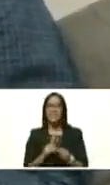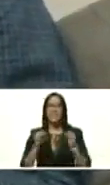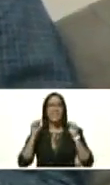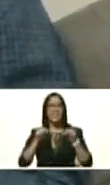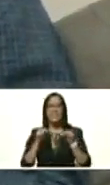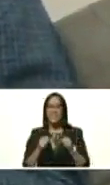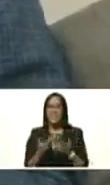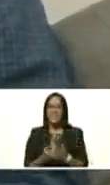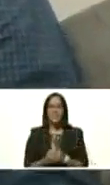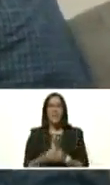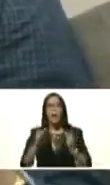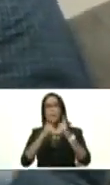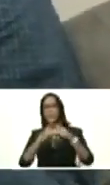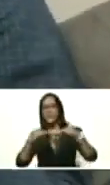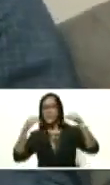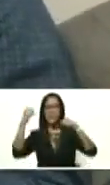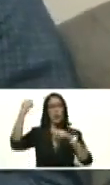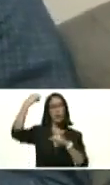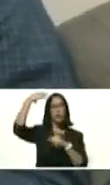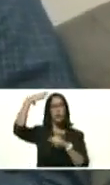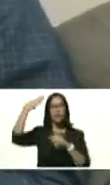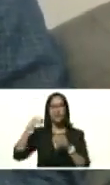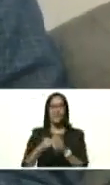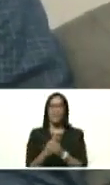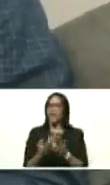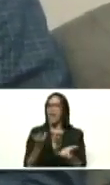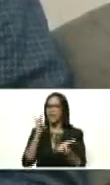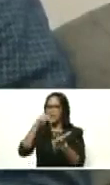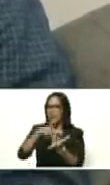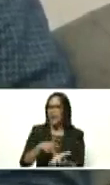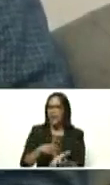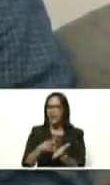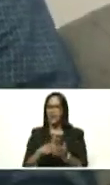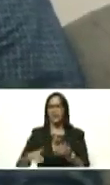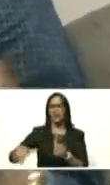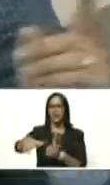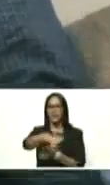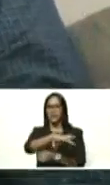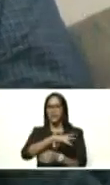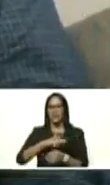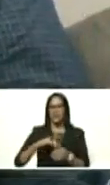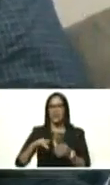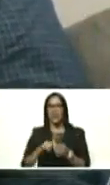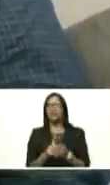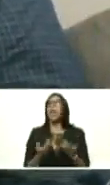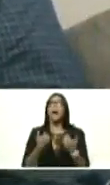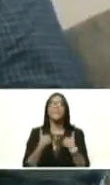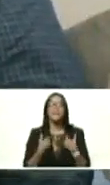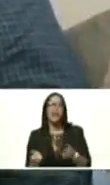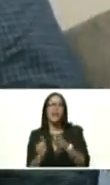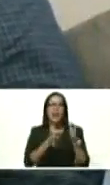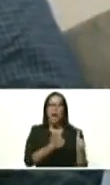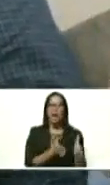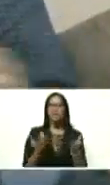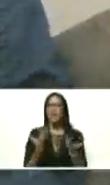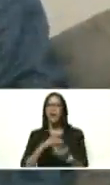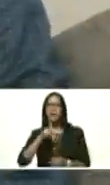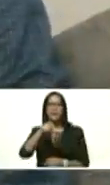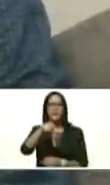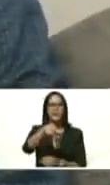salón a media luz, el champán en la nevera, y a mi lado estabas